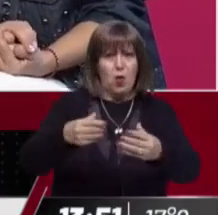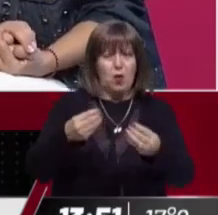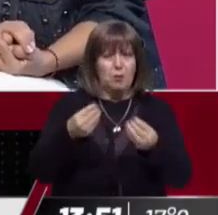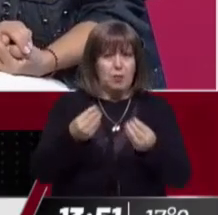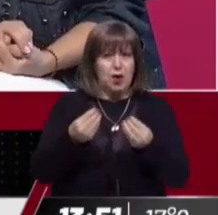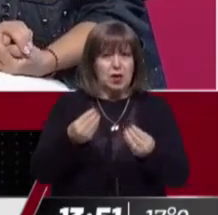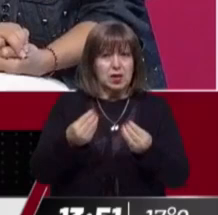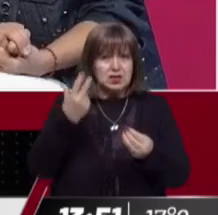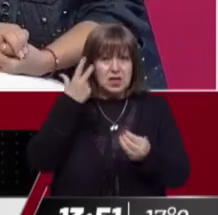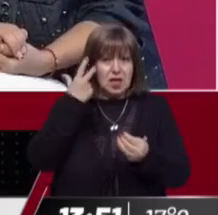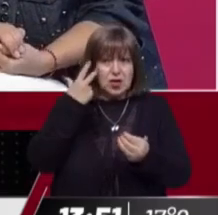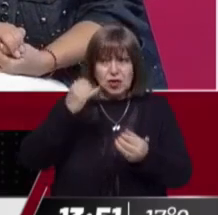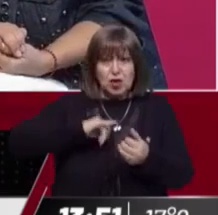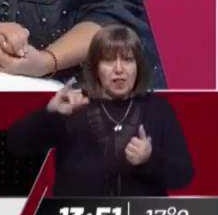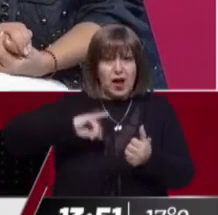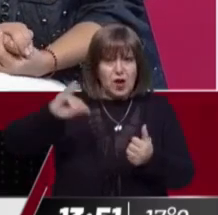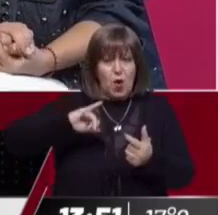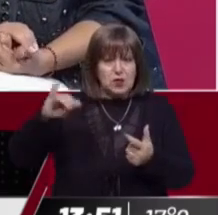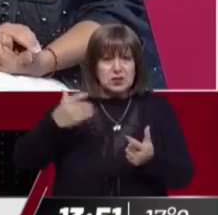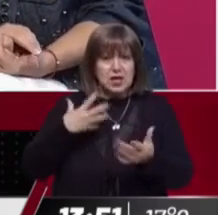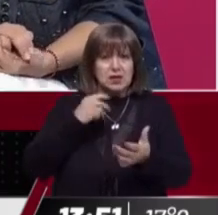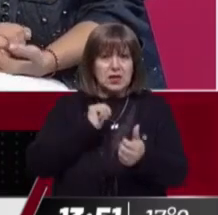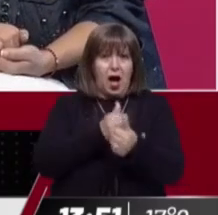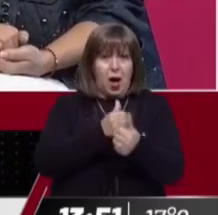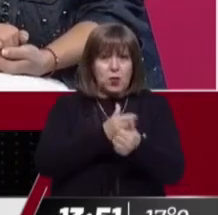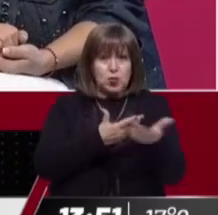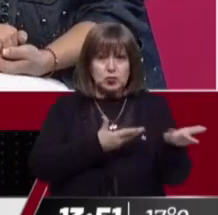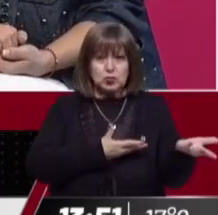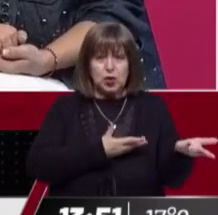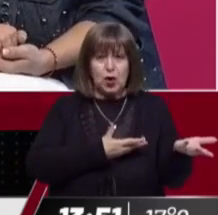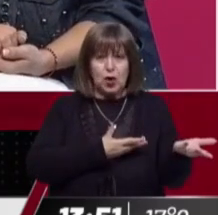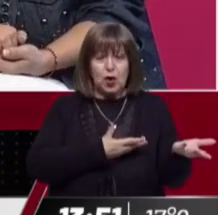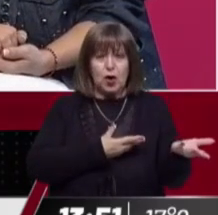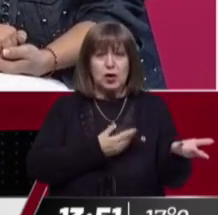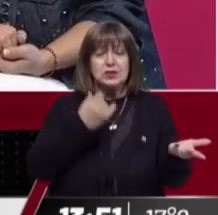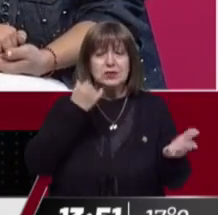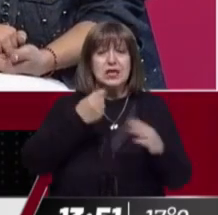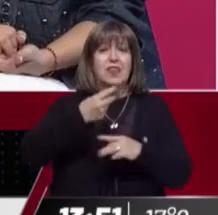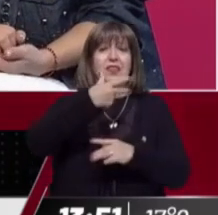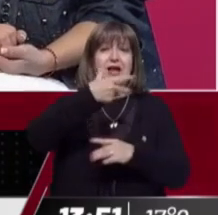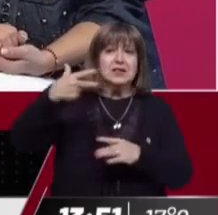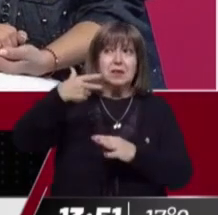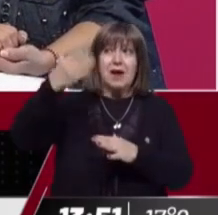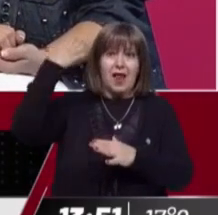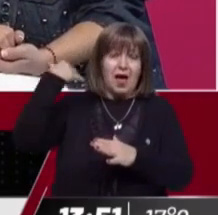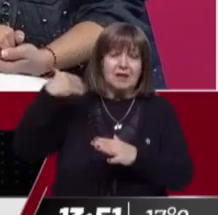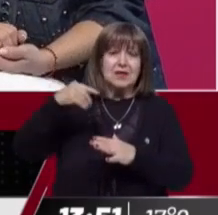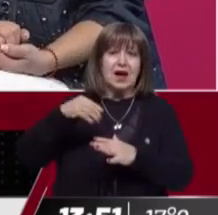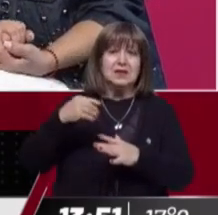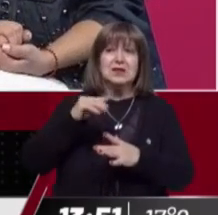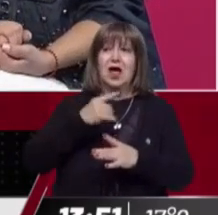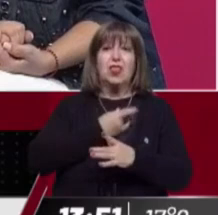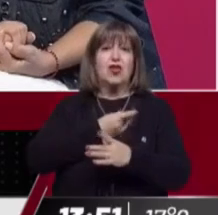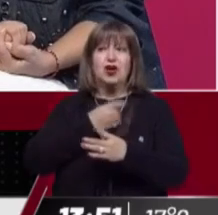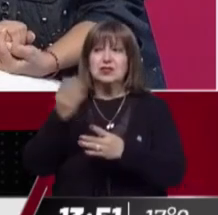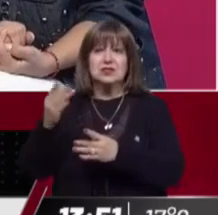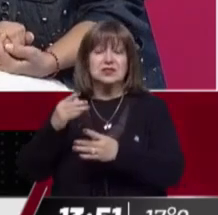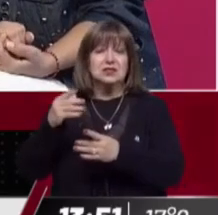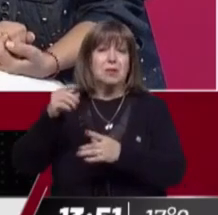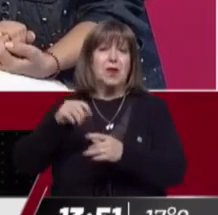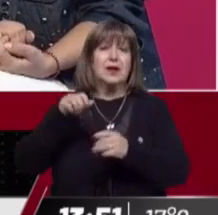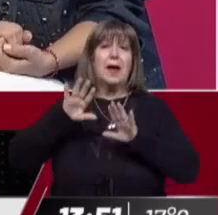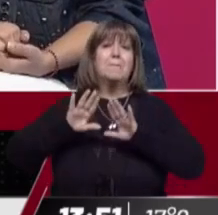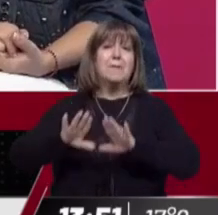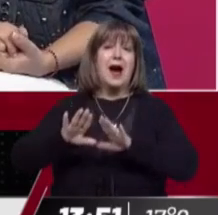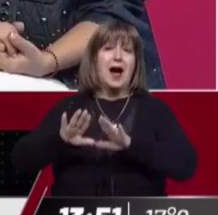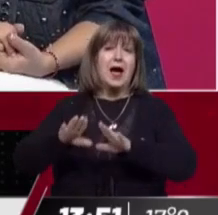Hay mucho malestar con este tema. Hace algunos días atrás, porque la denuncia se presentó hace 2-3 semanas atrás, se tuvo que hacer en la Fiscalía de Santa Rosa por el tema del